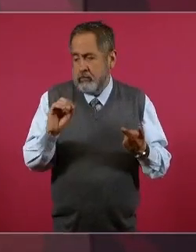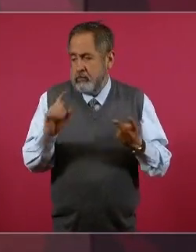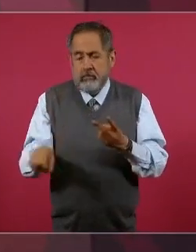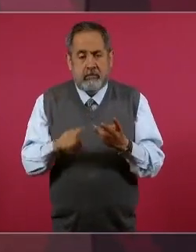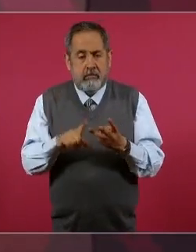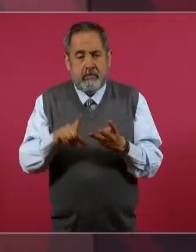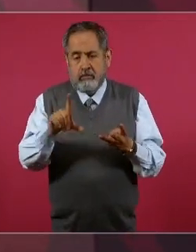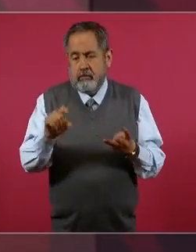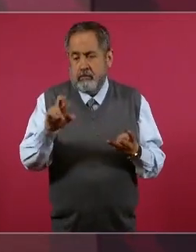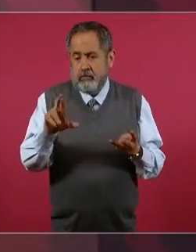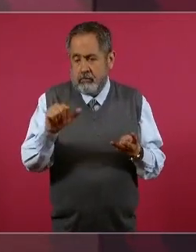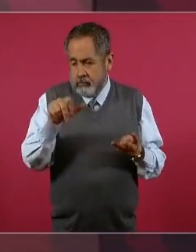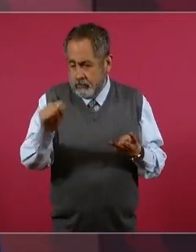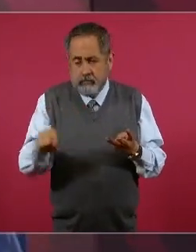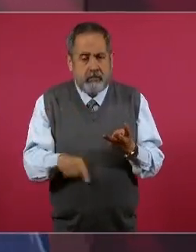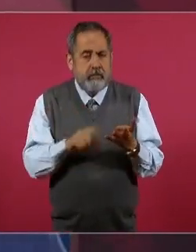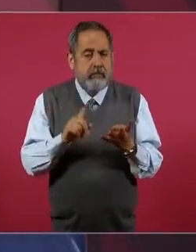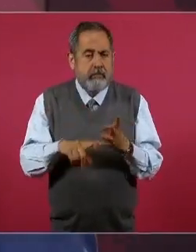Loret,